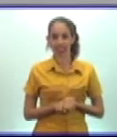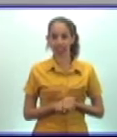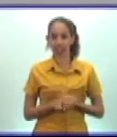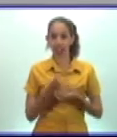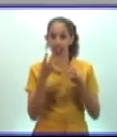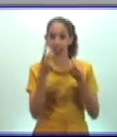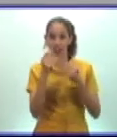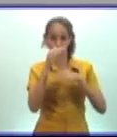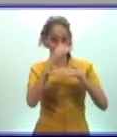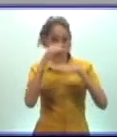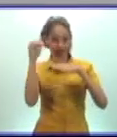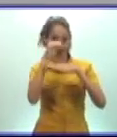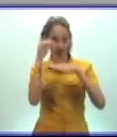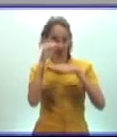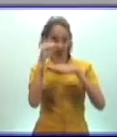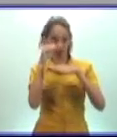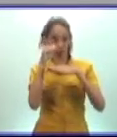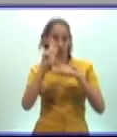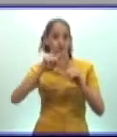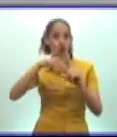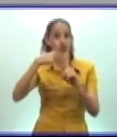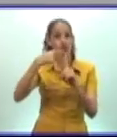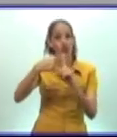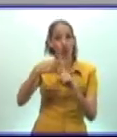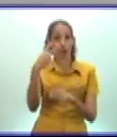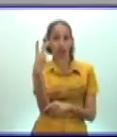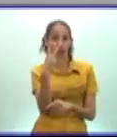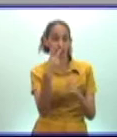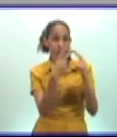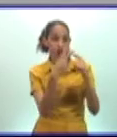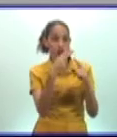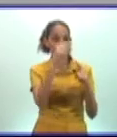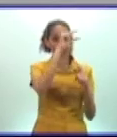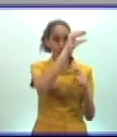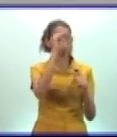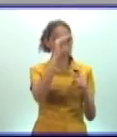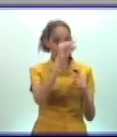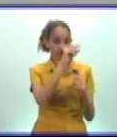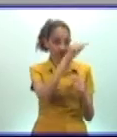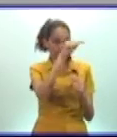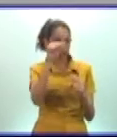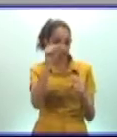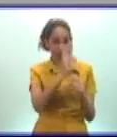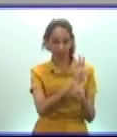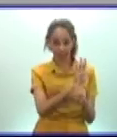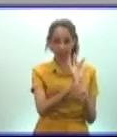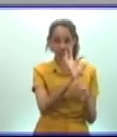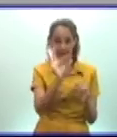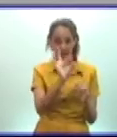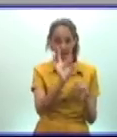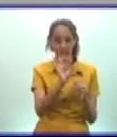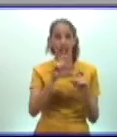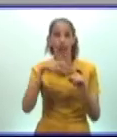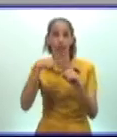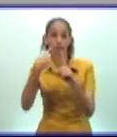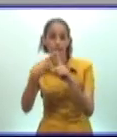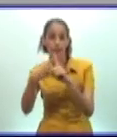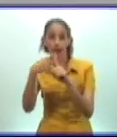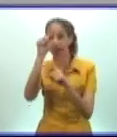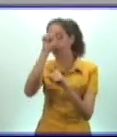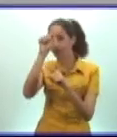la adición de dos fracciones de denominador común. Basta solo con adicionar